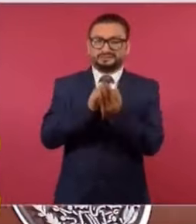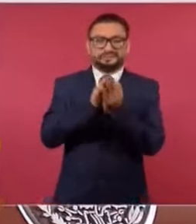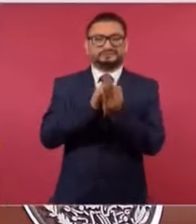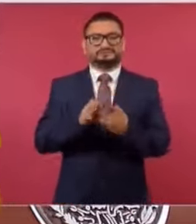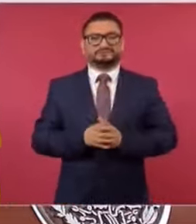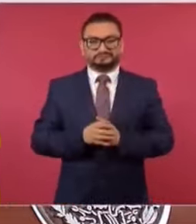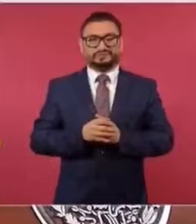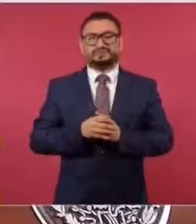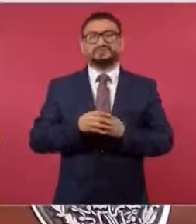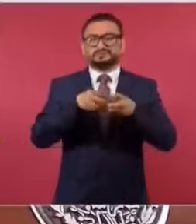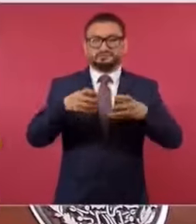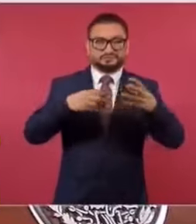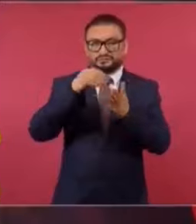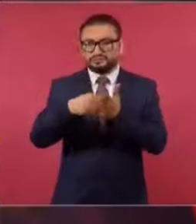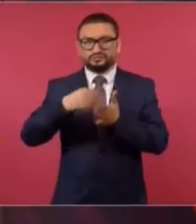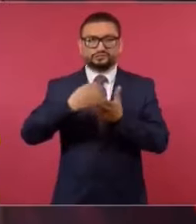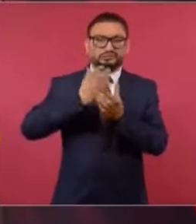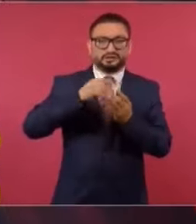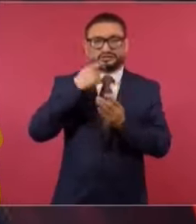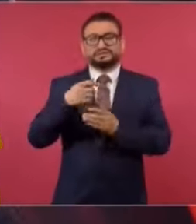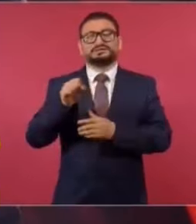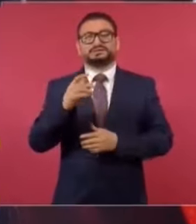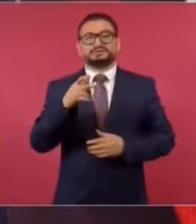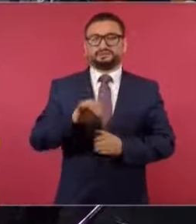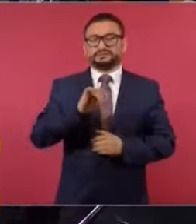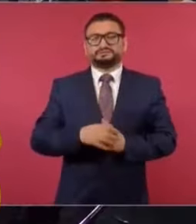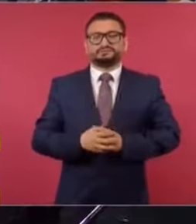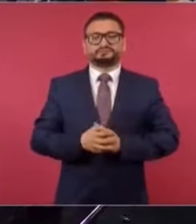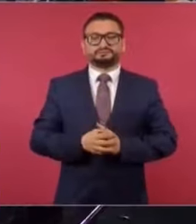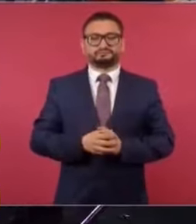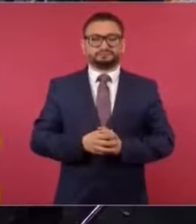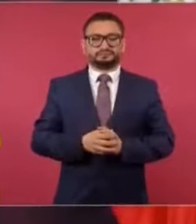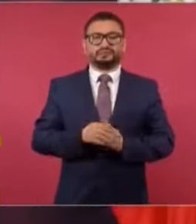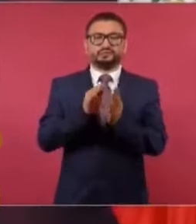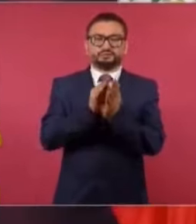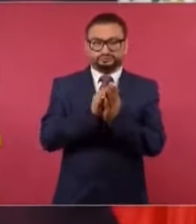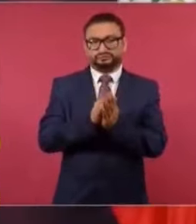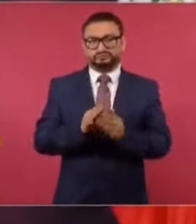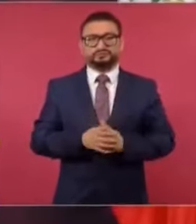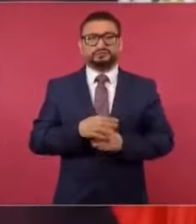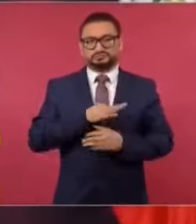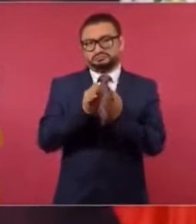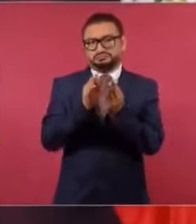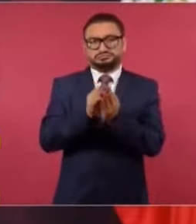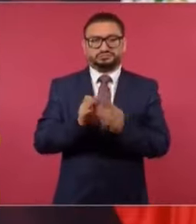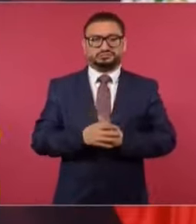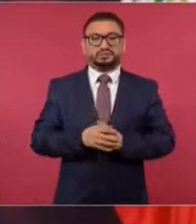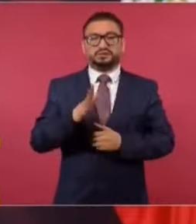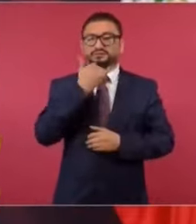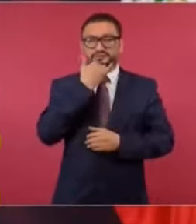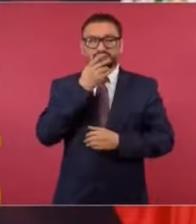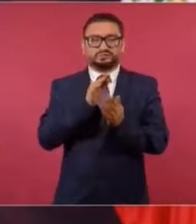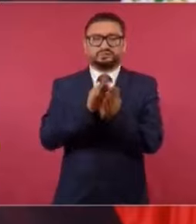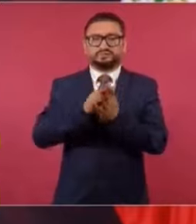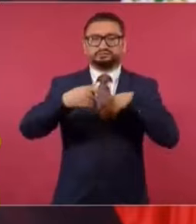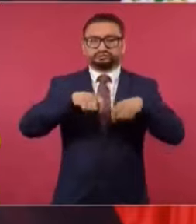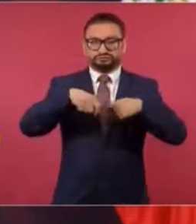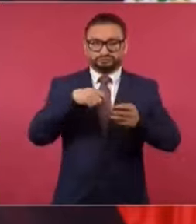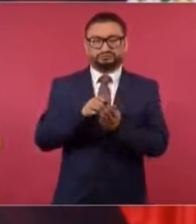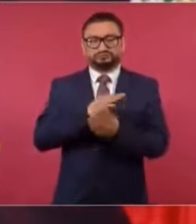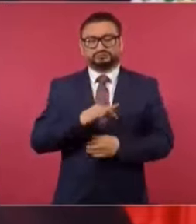tamales, cochinita pibil, sacahuil, unas tortas de tamal, tortas de chilaquil,